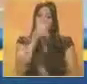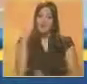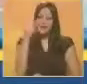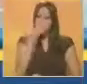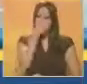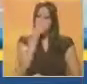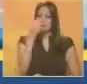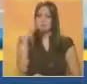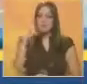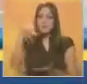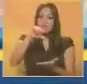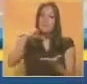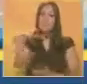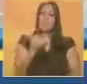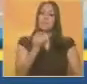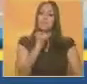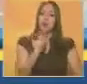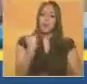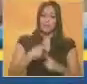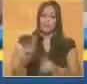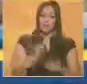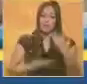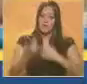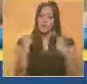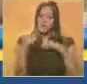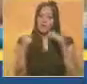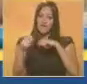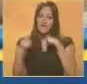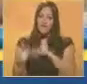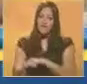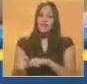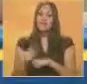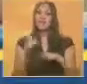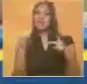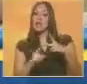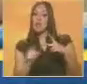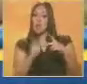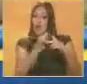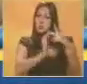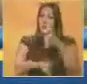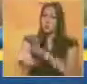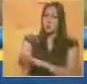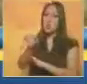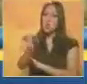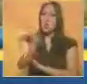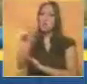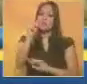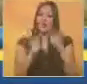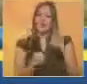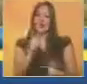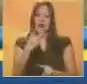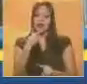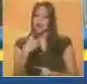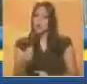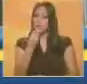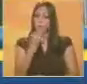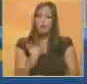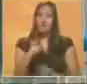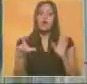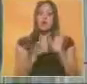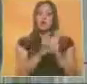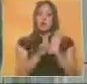los geles como de buena calidad pero comercializó sus productos por un Segundo Circuito en el que se utilizaron materiales no conformes a la